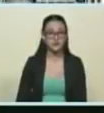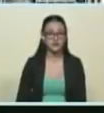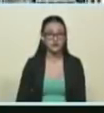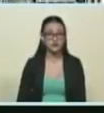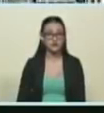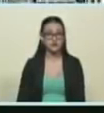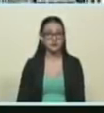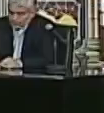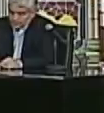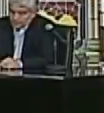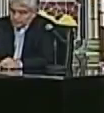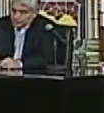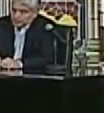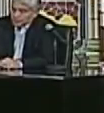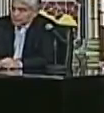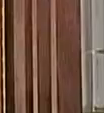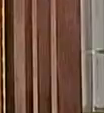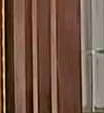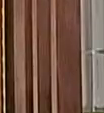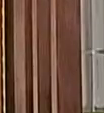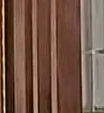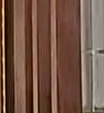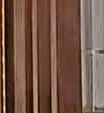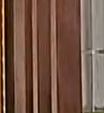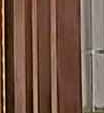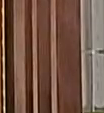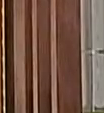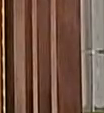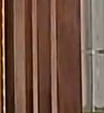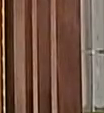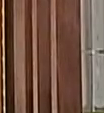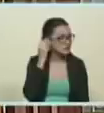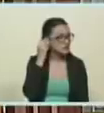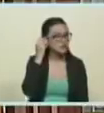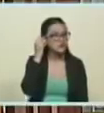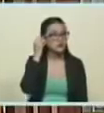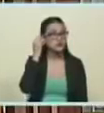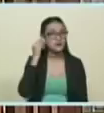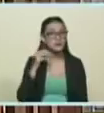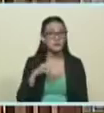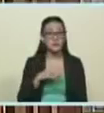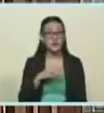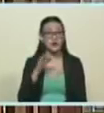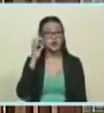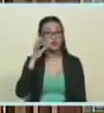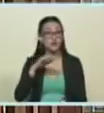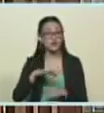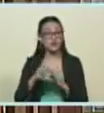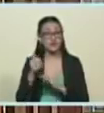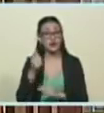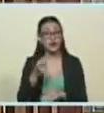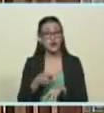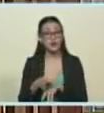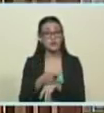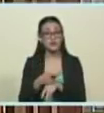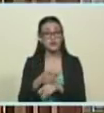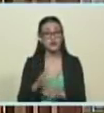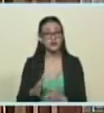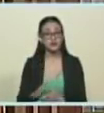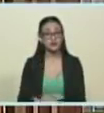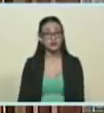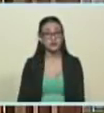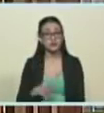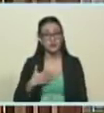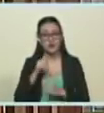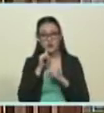Así que hay que ir integrando todos estos elementos al Consejo Federal de Gobierno. Yo quiero